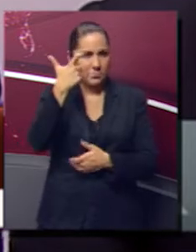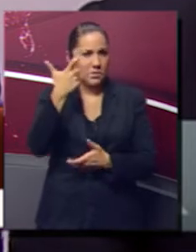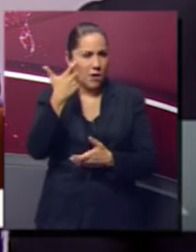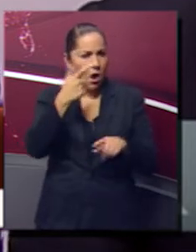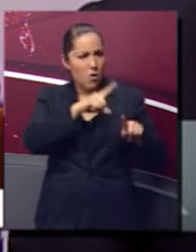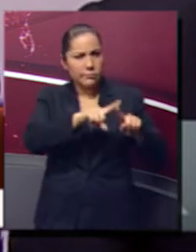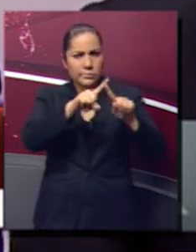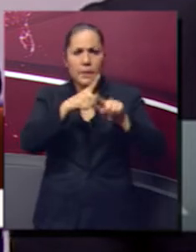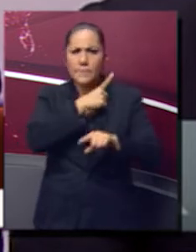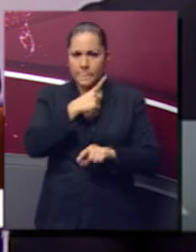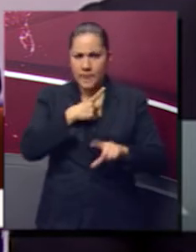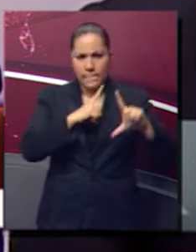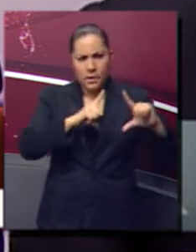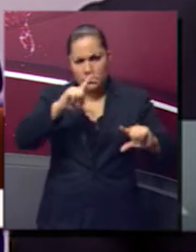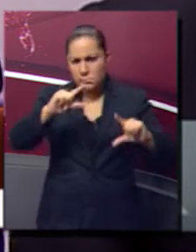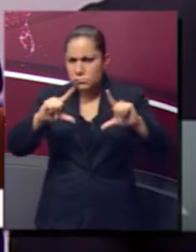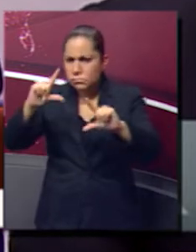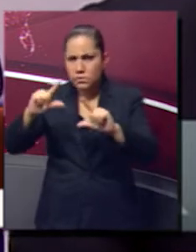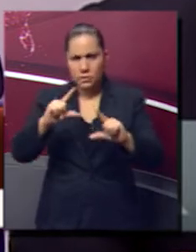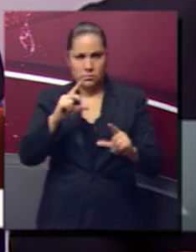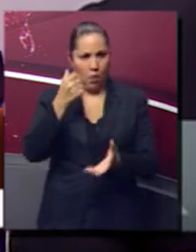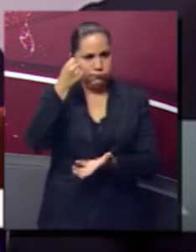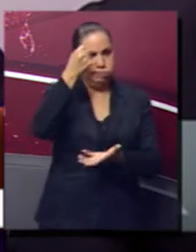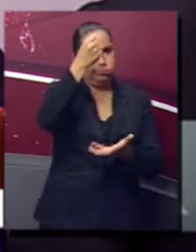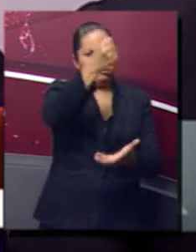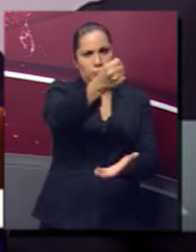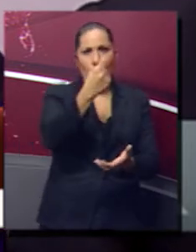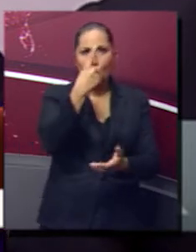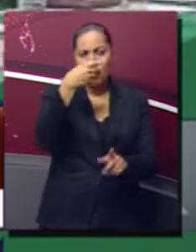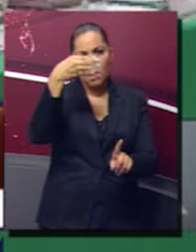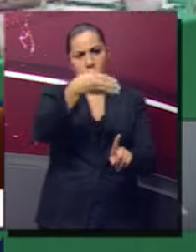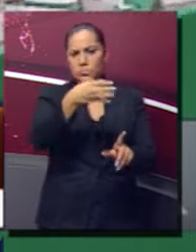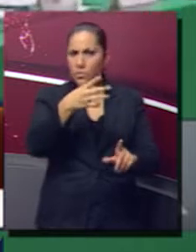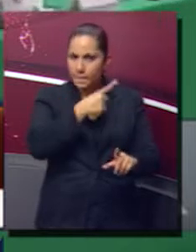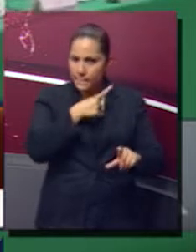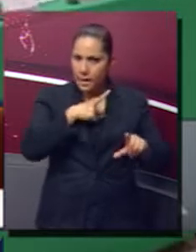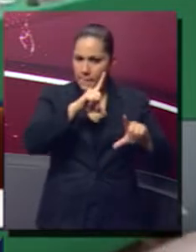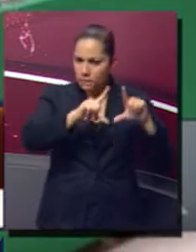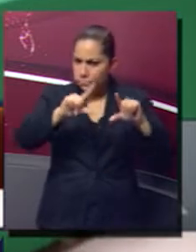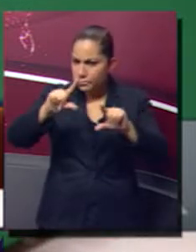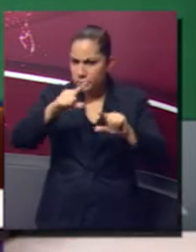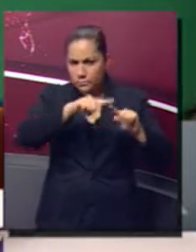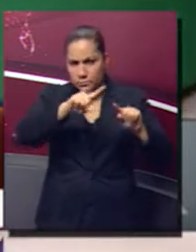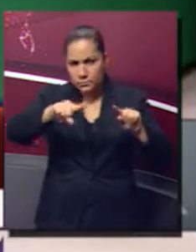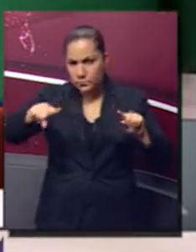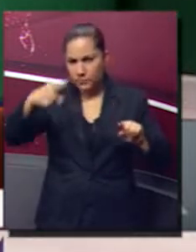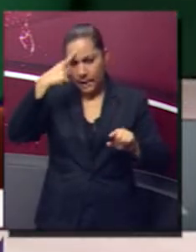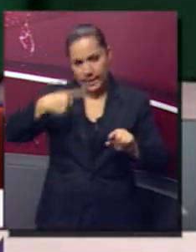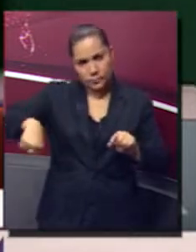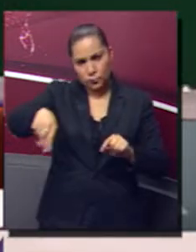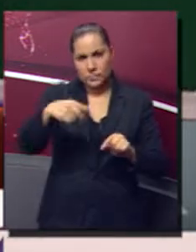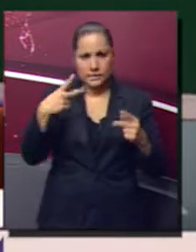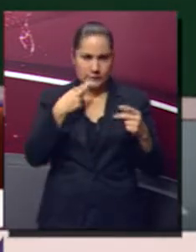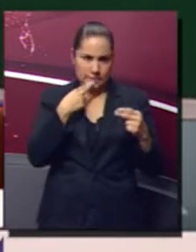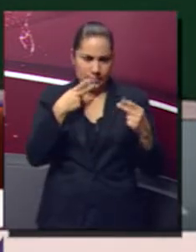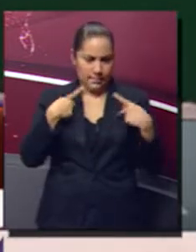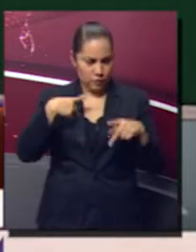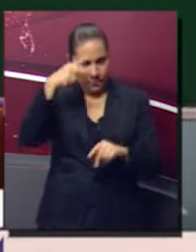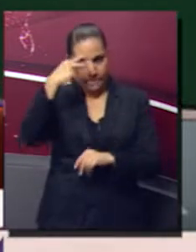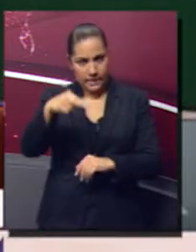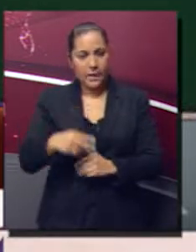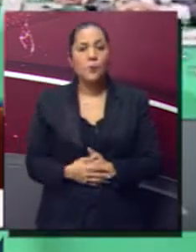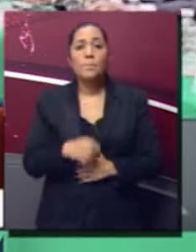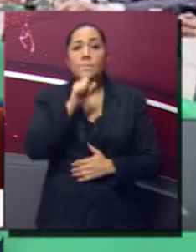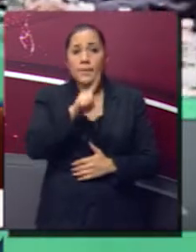criterios y vea beneficios en todos los mexicanos. En este evento, donde estuvieron presentes representantes de otros integrantes